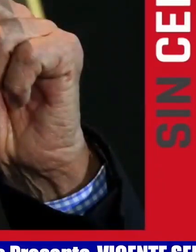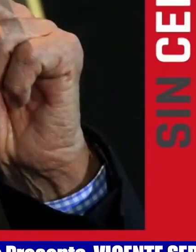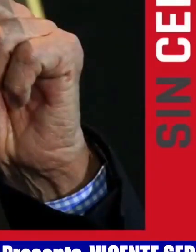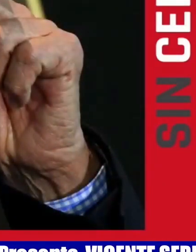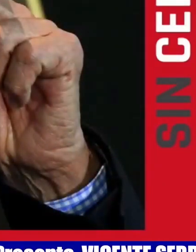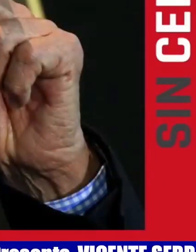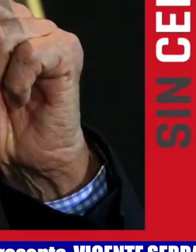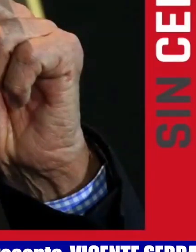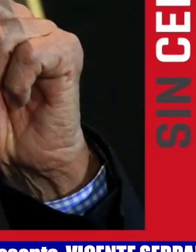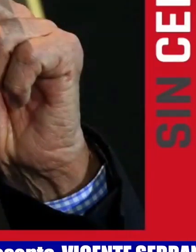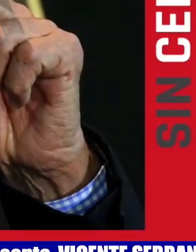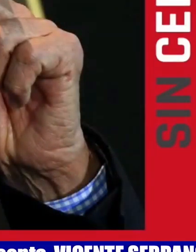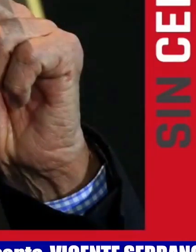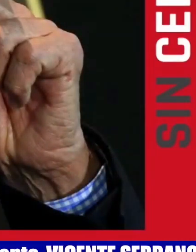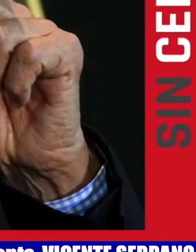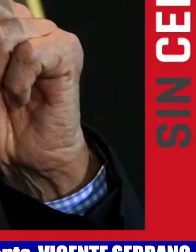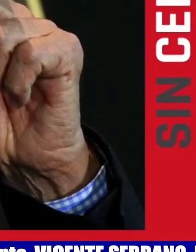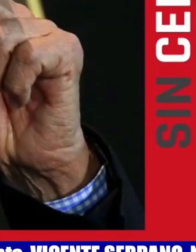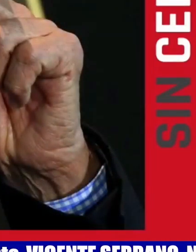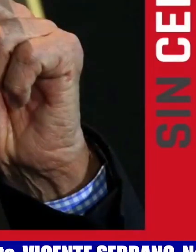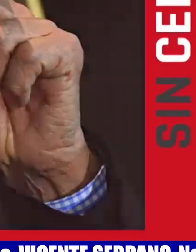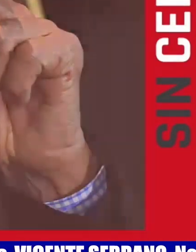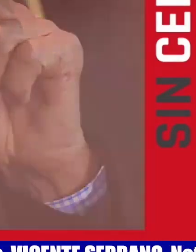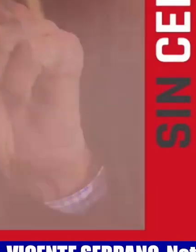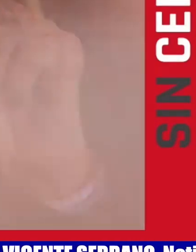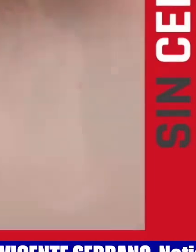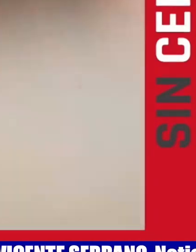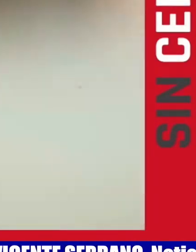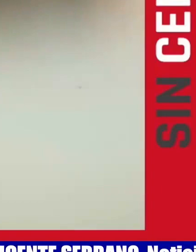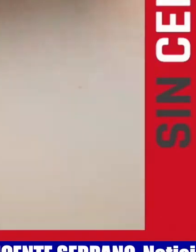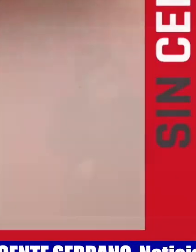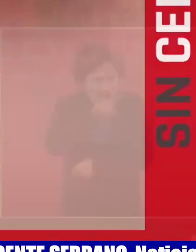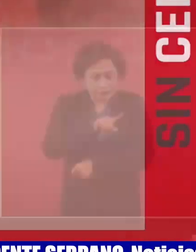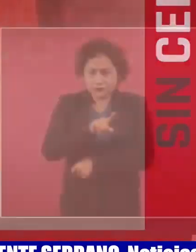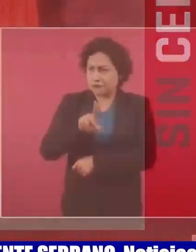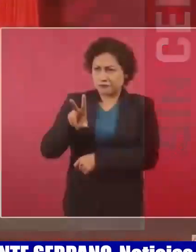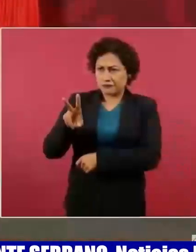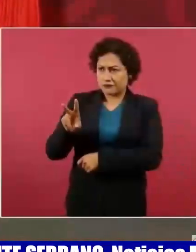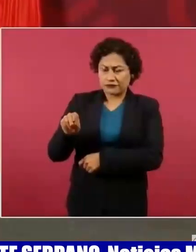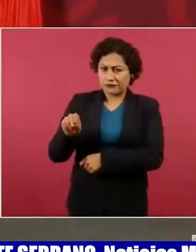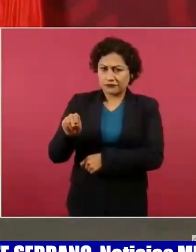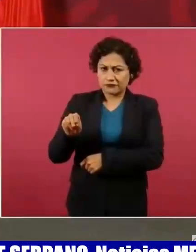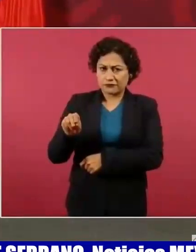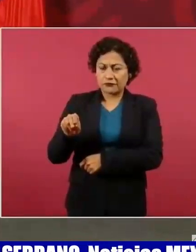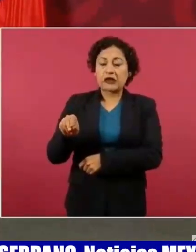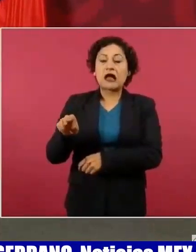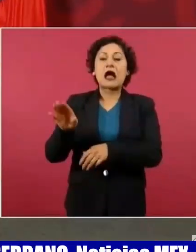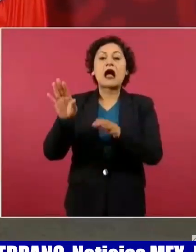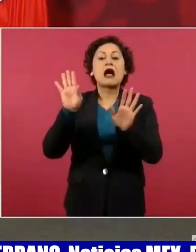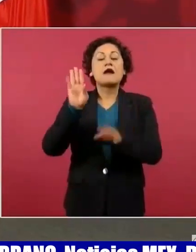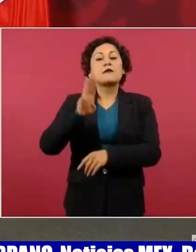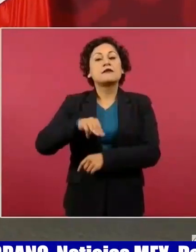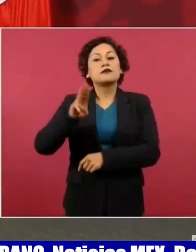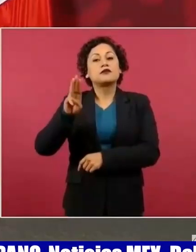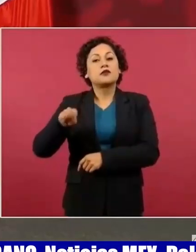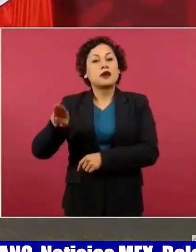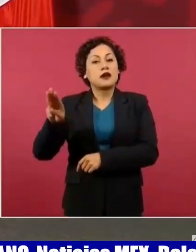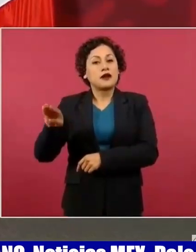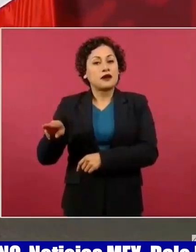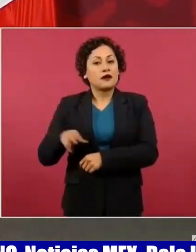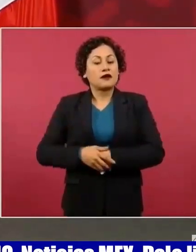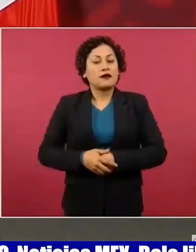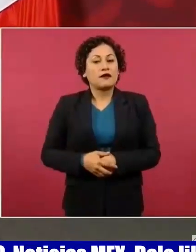Justicia, inventando que no había respetado un amparo cuando construyó un camino para comunicar a un hospital que había quedado